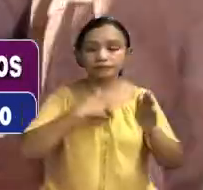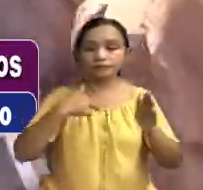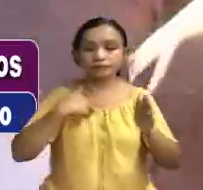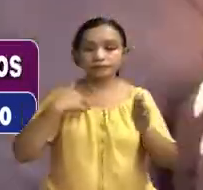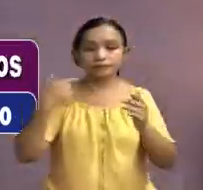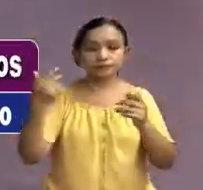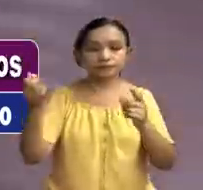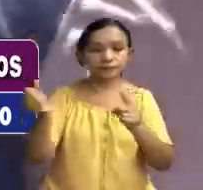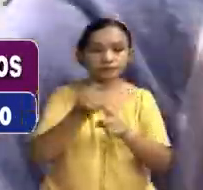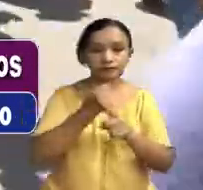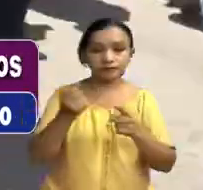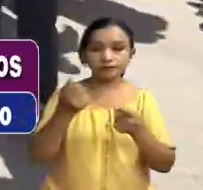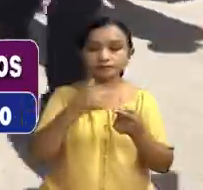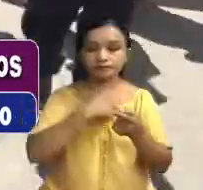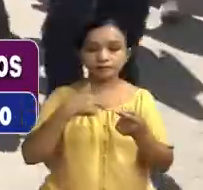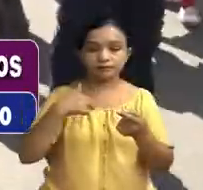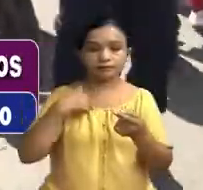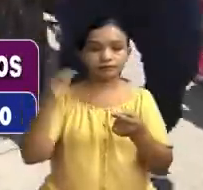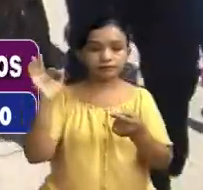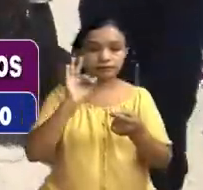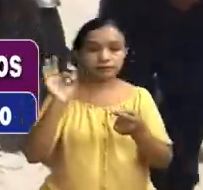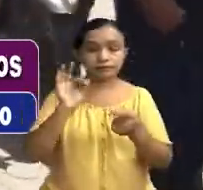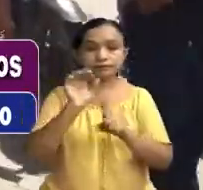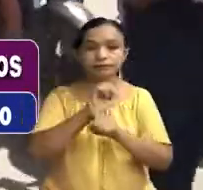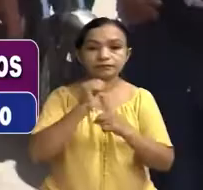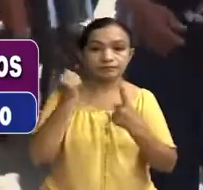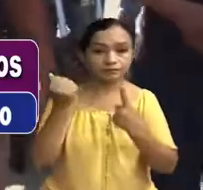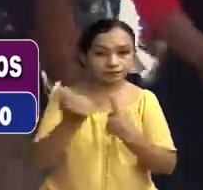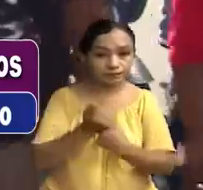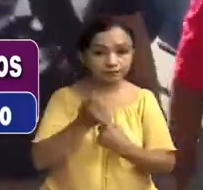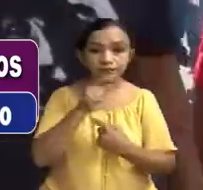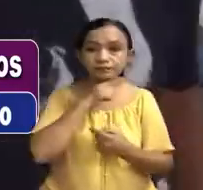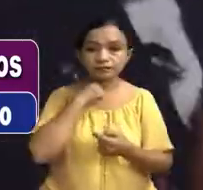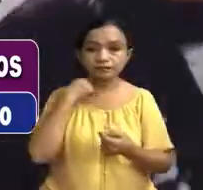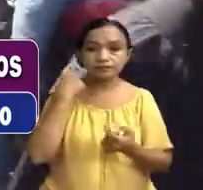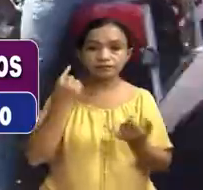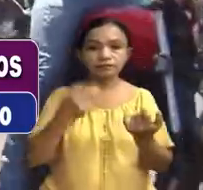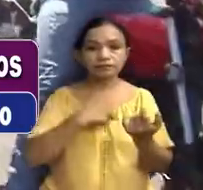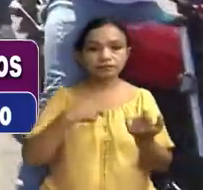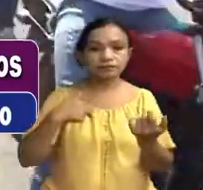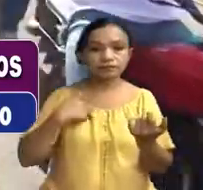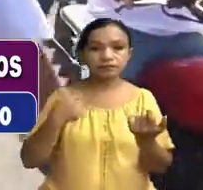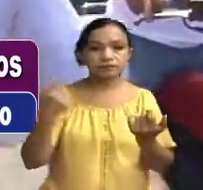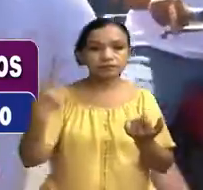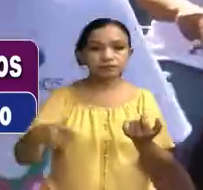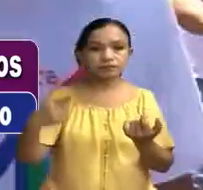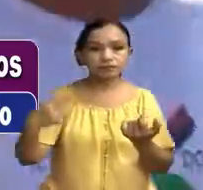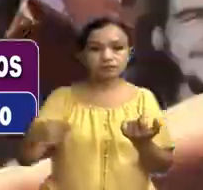Estado usando mecanismos parlamentarios, ¿verdad? De la derecha